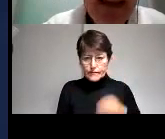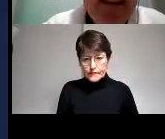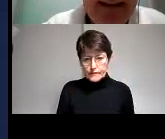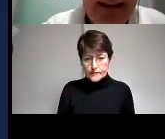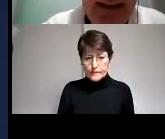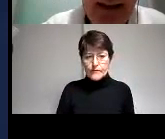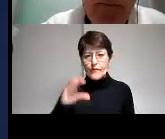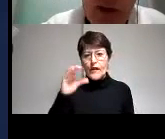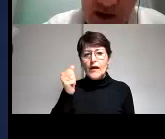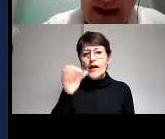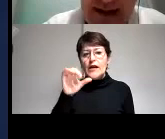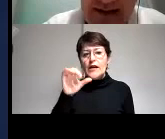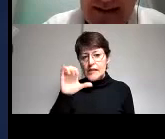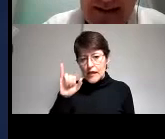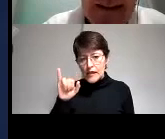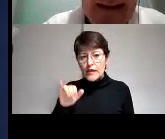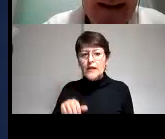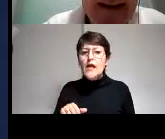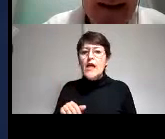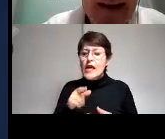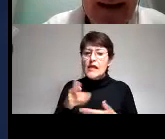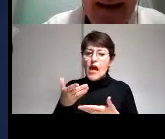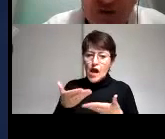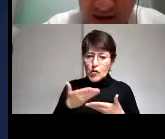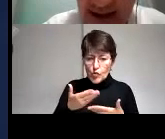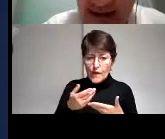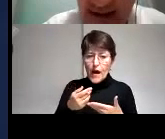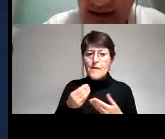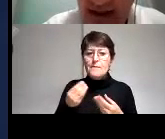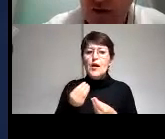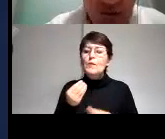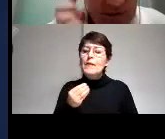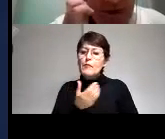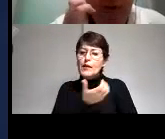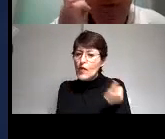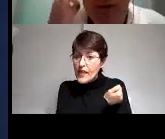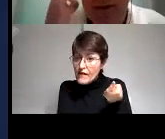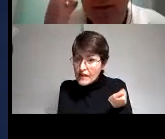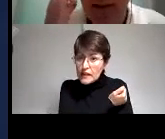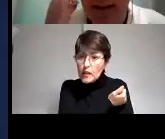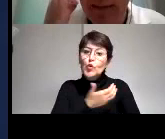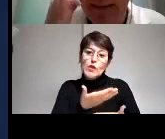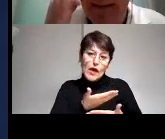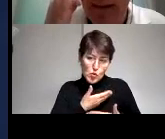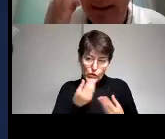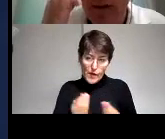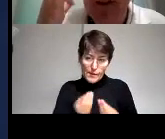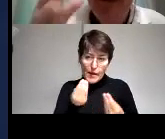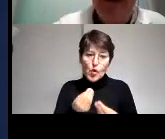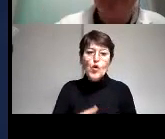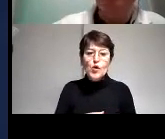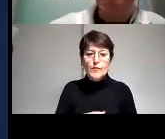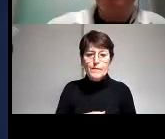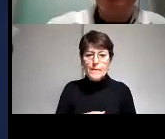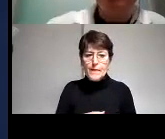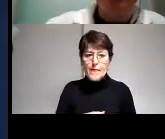El Casei mejora la resistencia a la insulina en diabéticos, por lo tanto también nos puede venir fenomenal en pacientes diabéticos